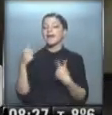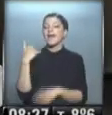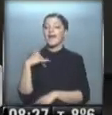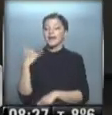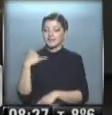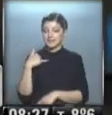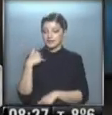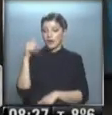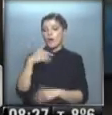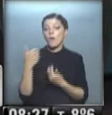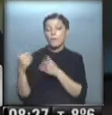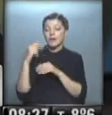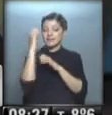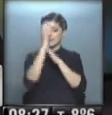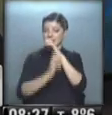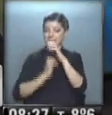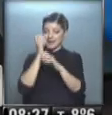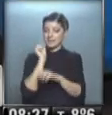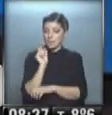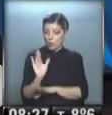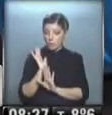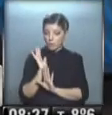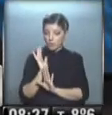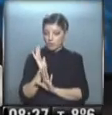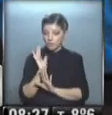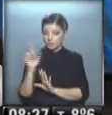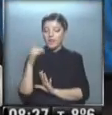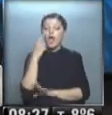Argentina va a tener su satélite, va a estar gestionado